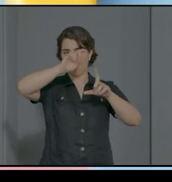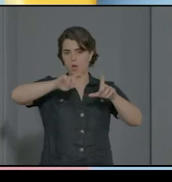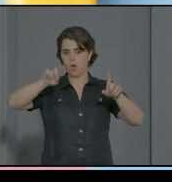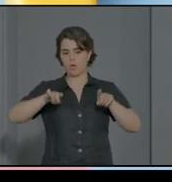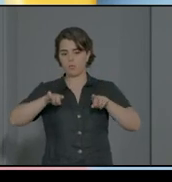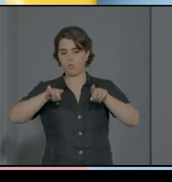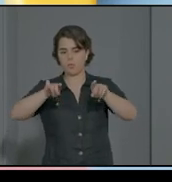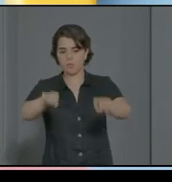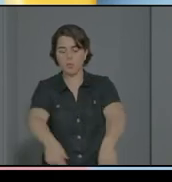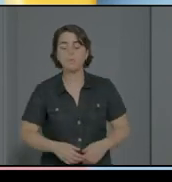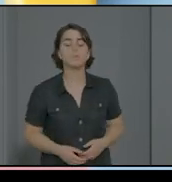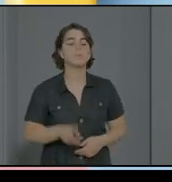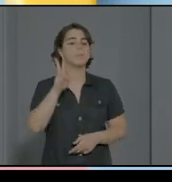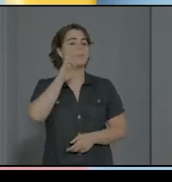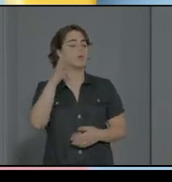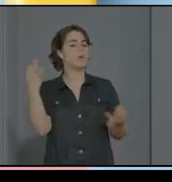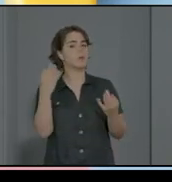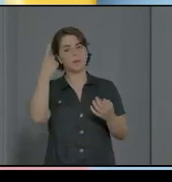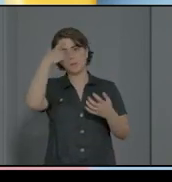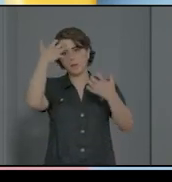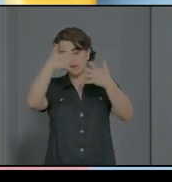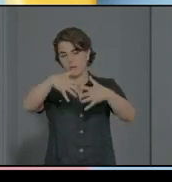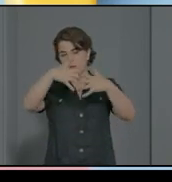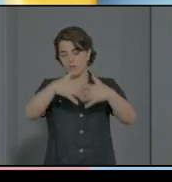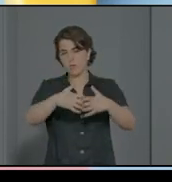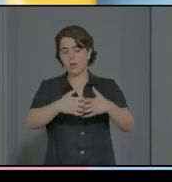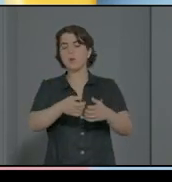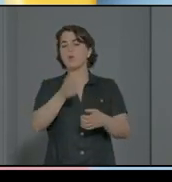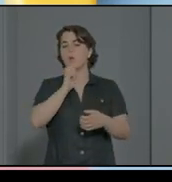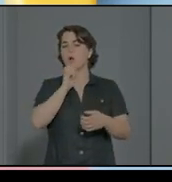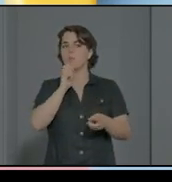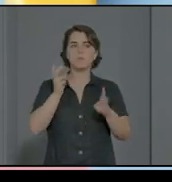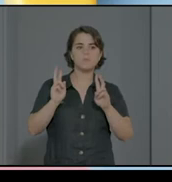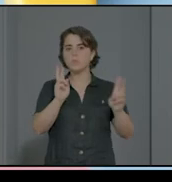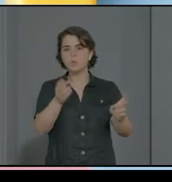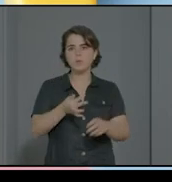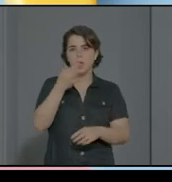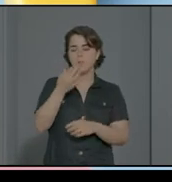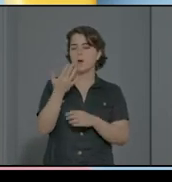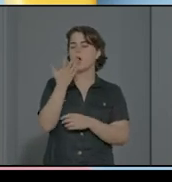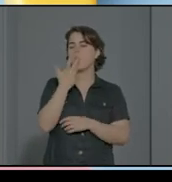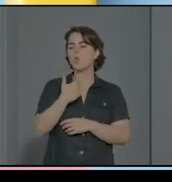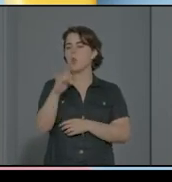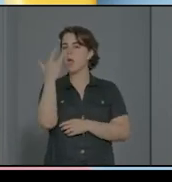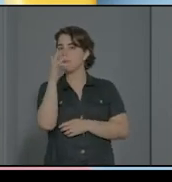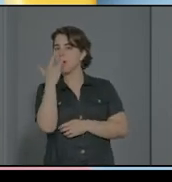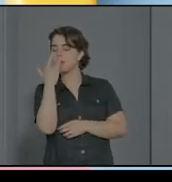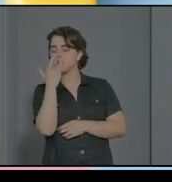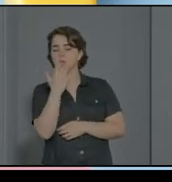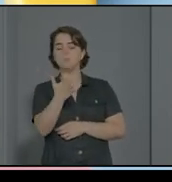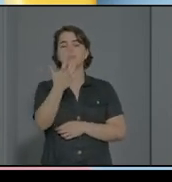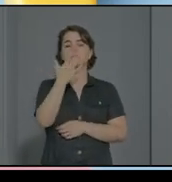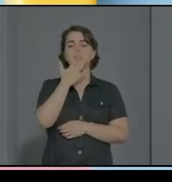veremos que el cerebro va a estar activo y tiene una coloración amarilla. Si se colorea